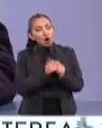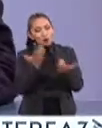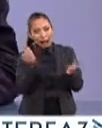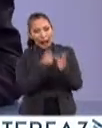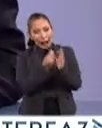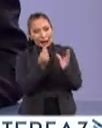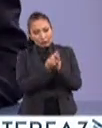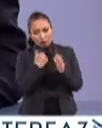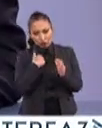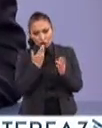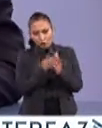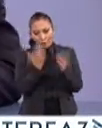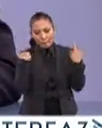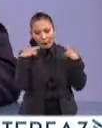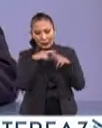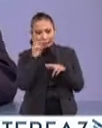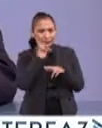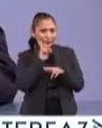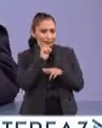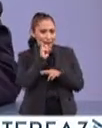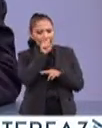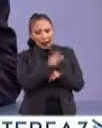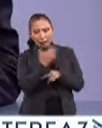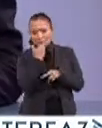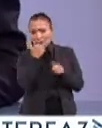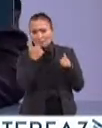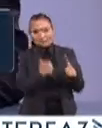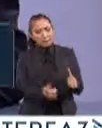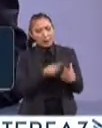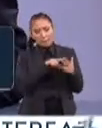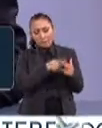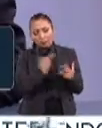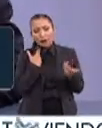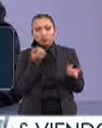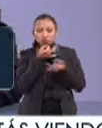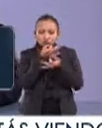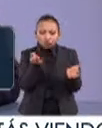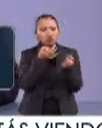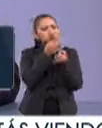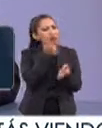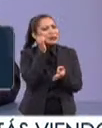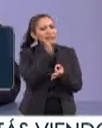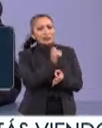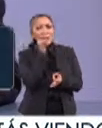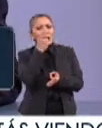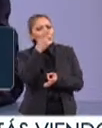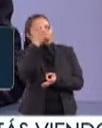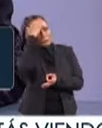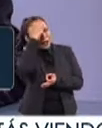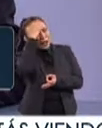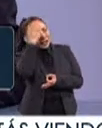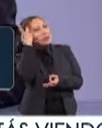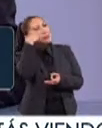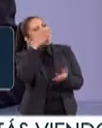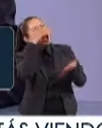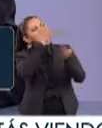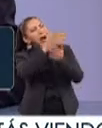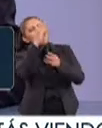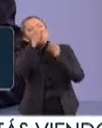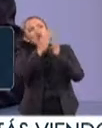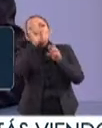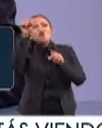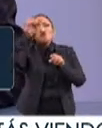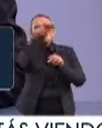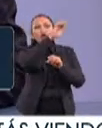clase, yo tomaba una clase con una profesora que era muy buena y desde el inicio nos compartía sus experiencias de viajar por el